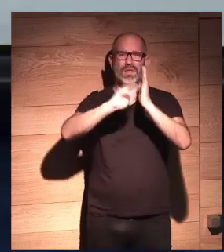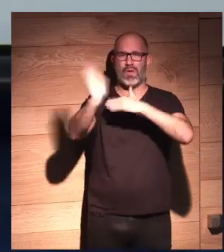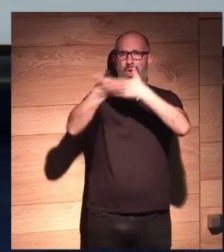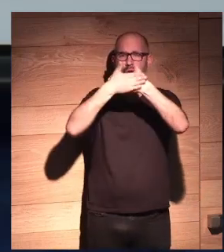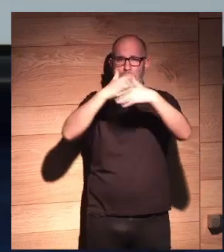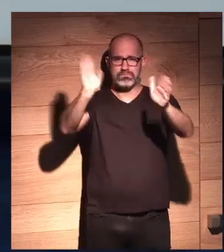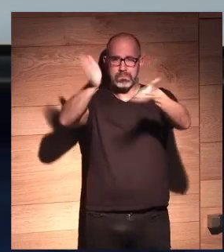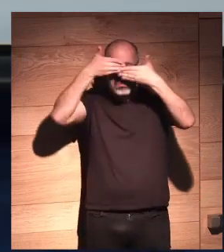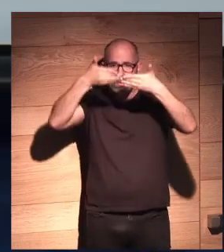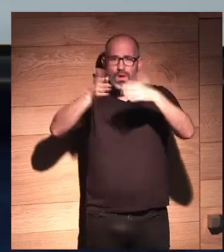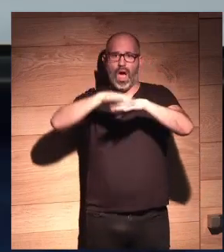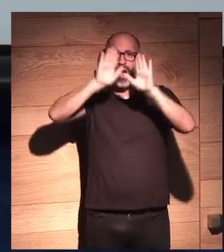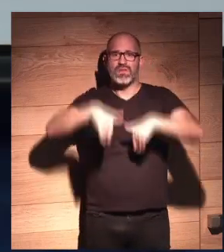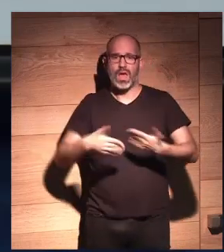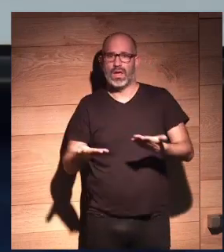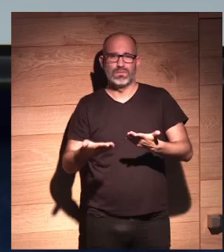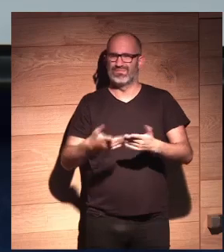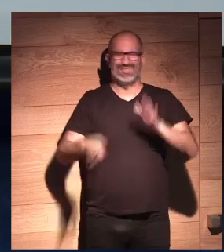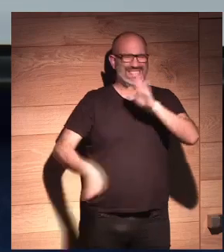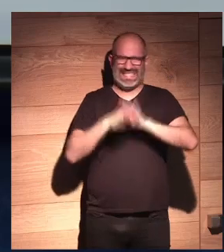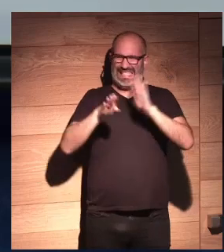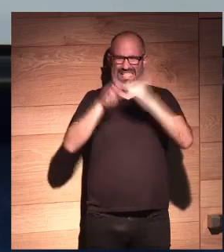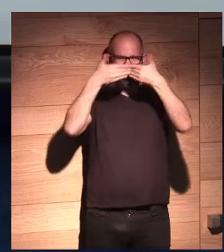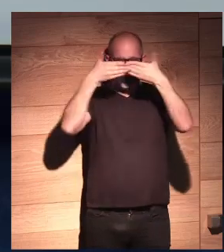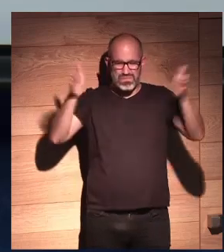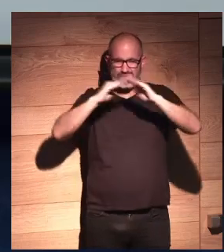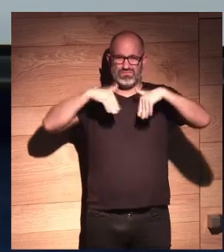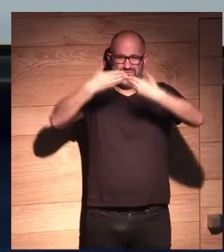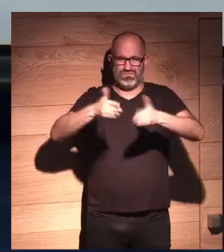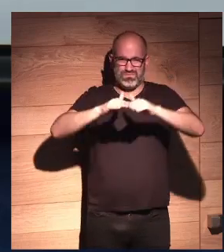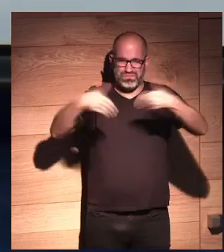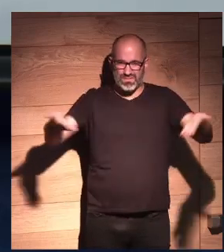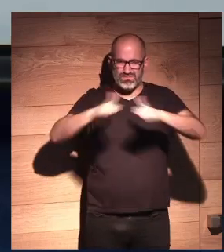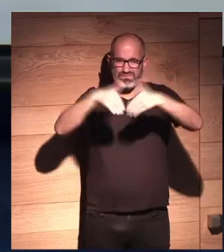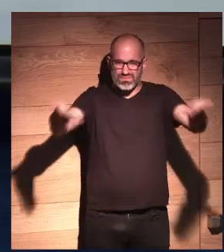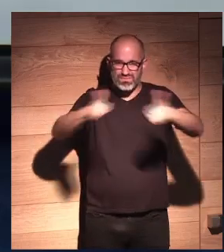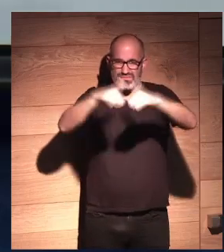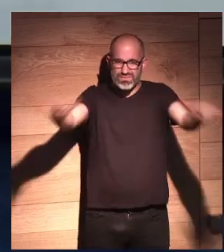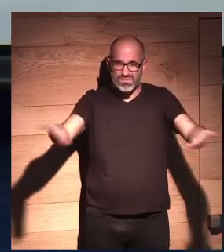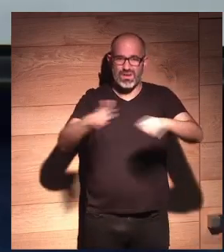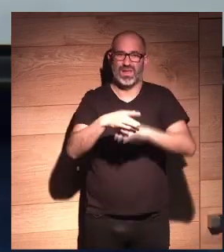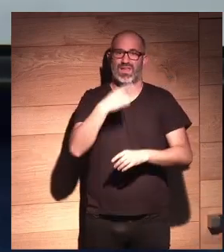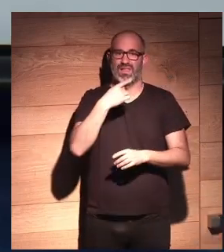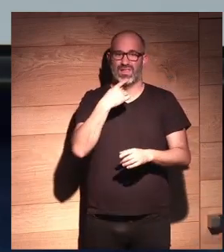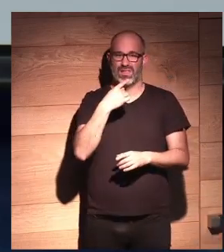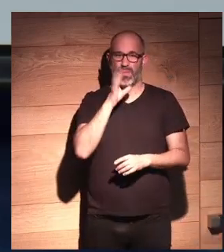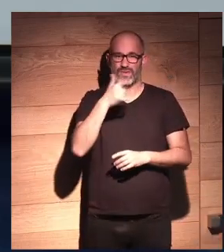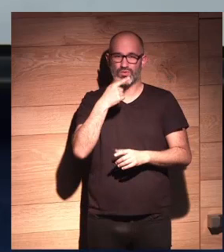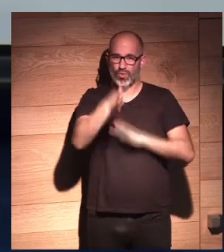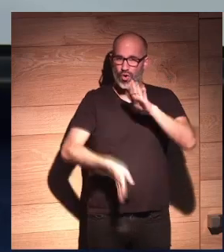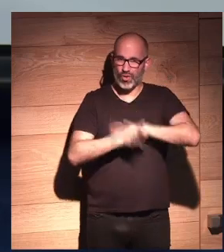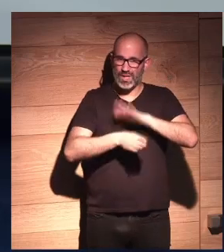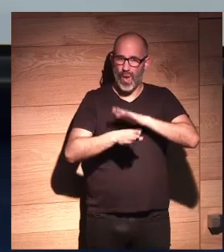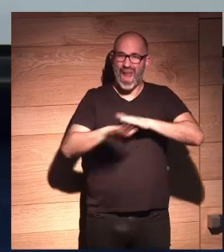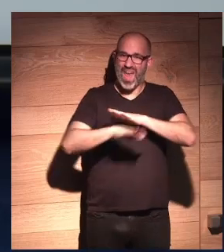puerta. Da igual, o sea, al final lo que digo, tenéis que seguir nadando, y voy a parafrasear a Dory cuando decía, sigue nadando, porque